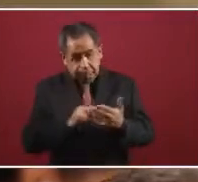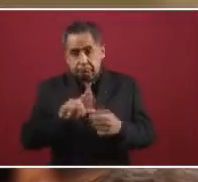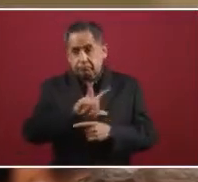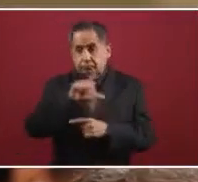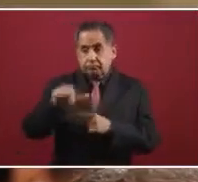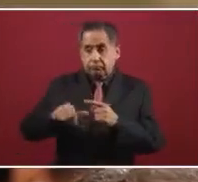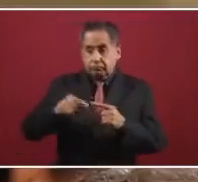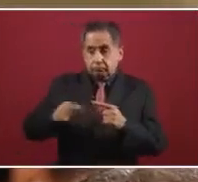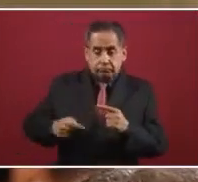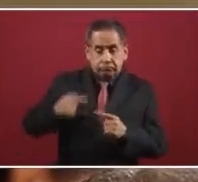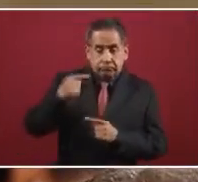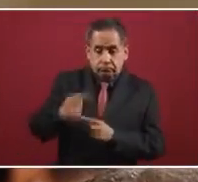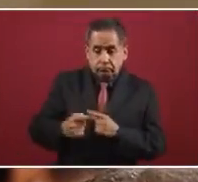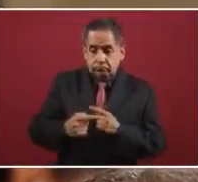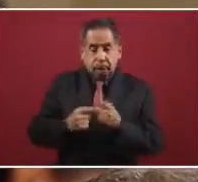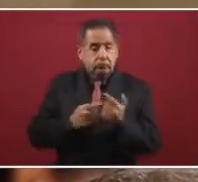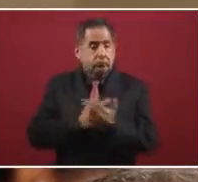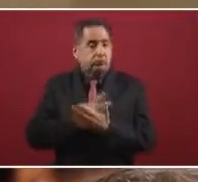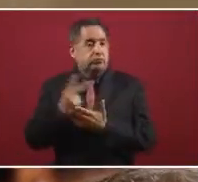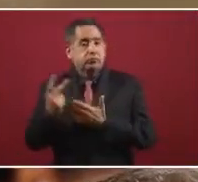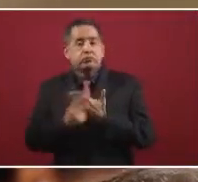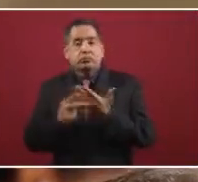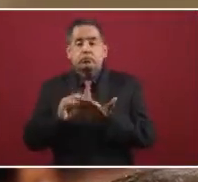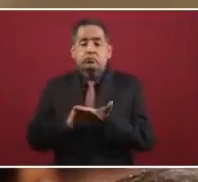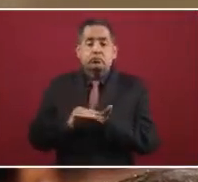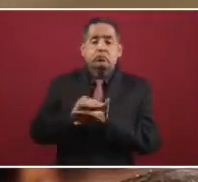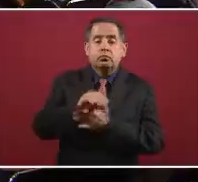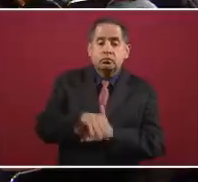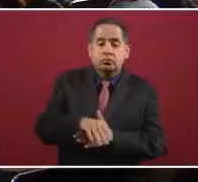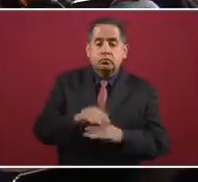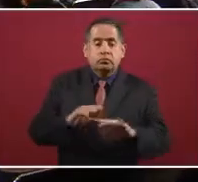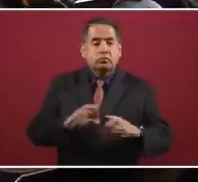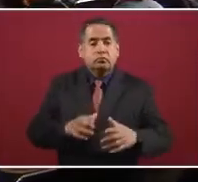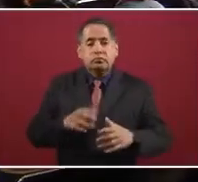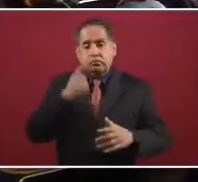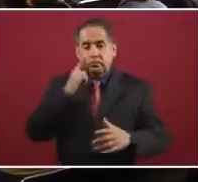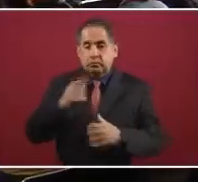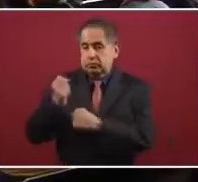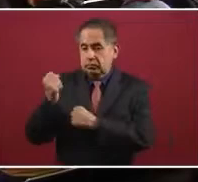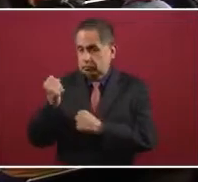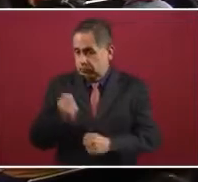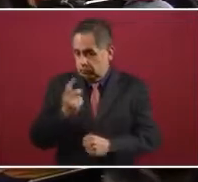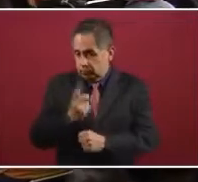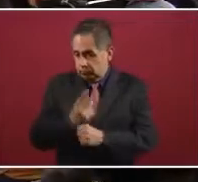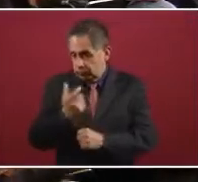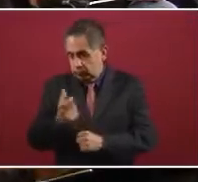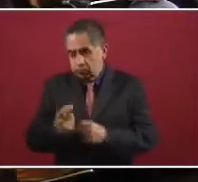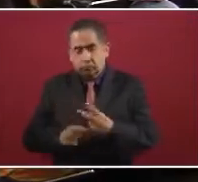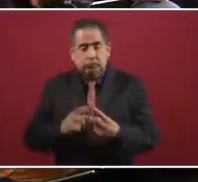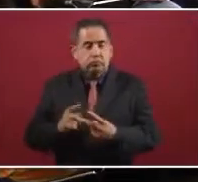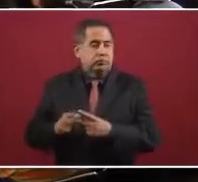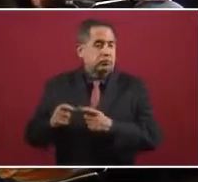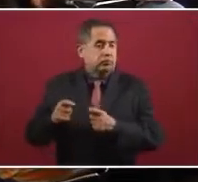programa de inversión que incluya seguridad, que